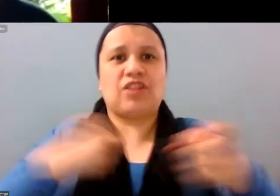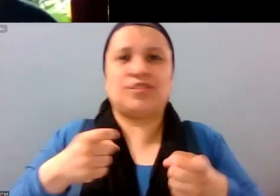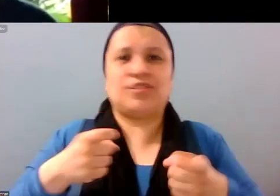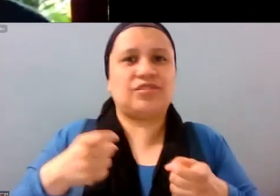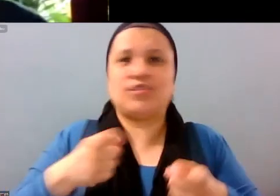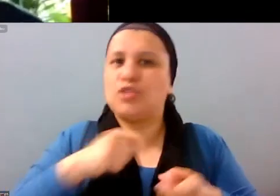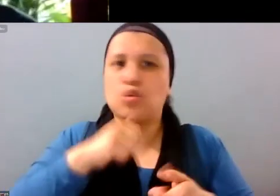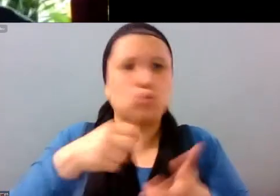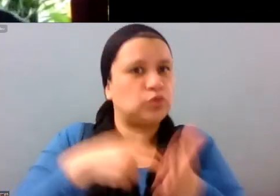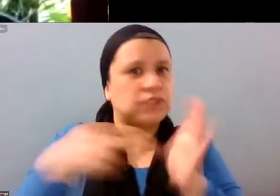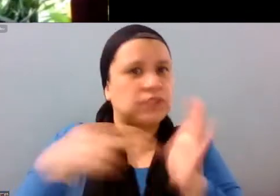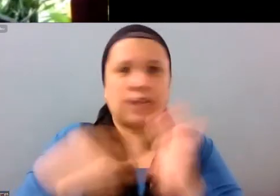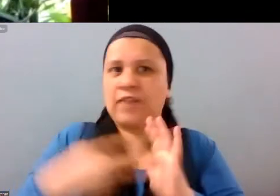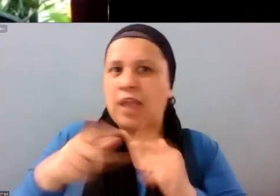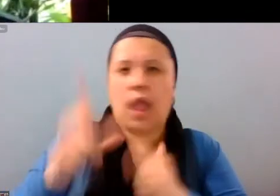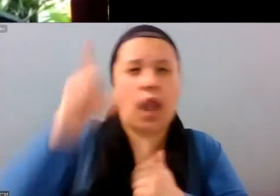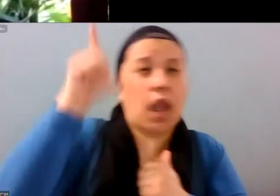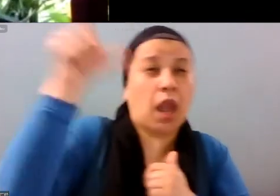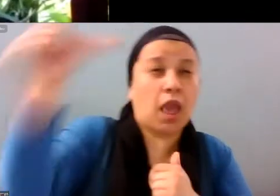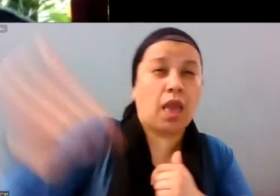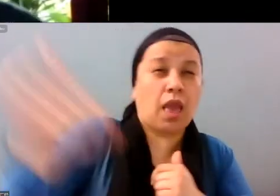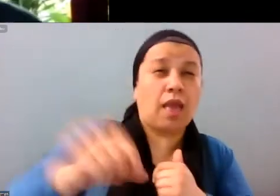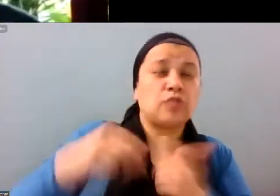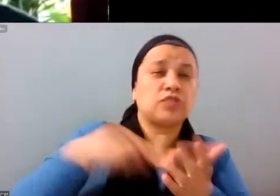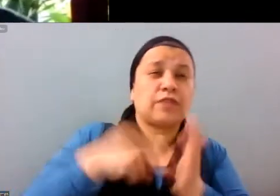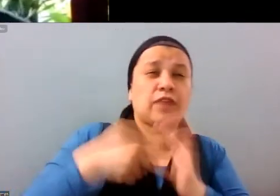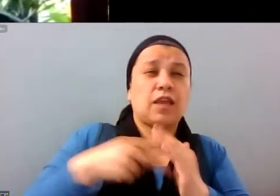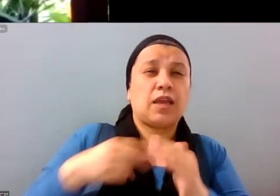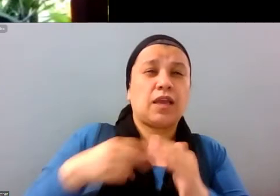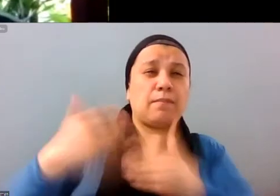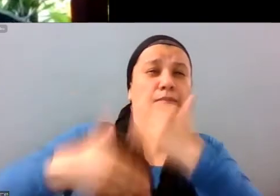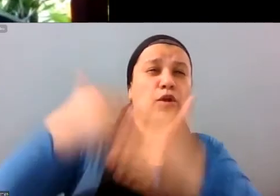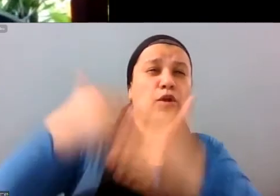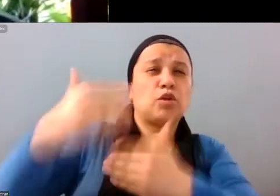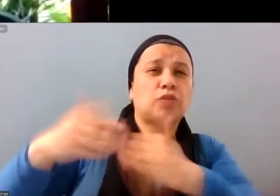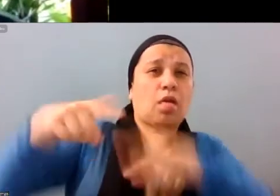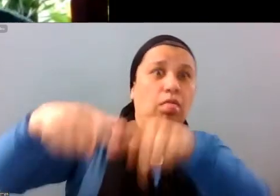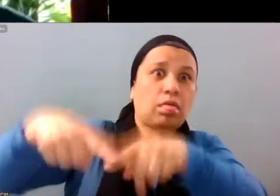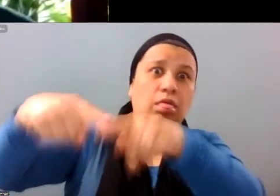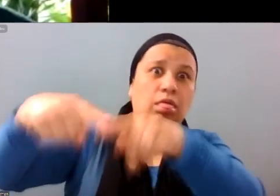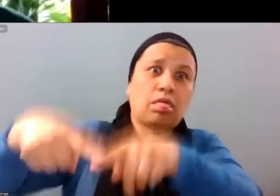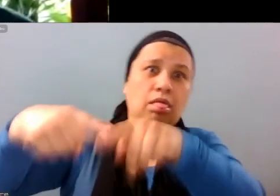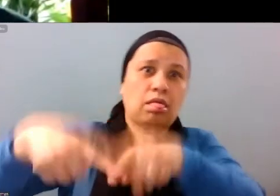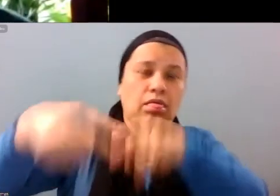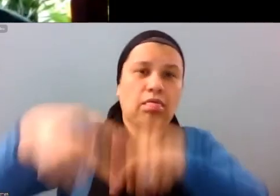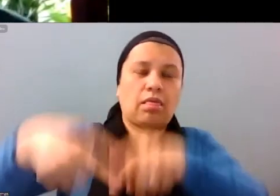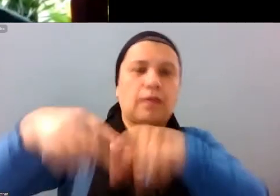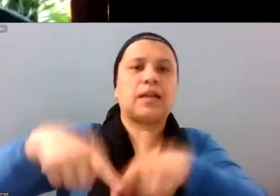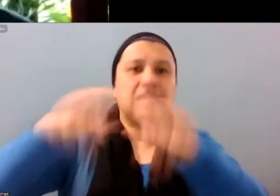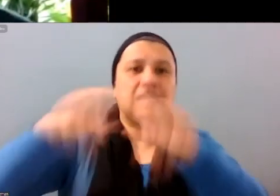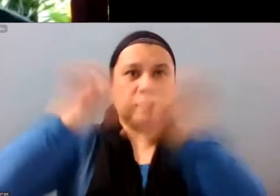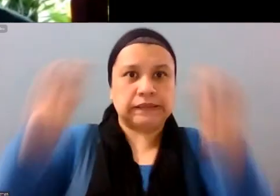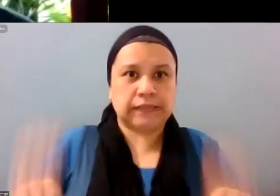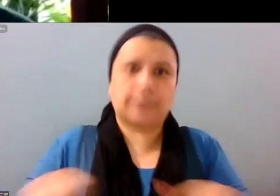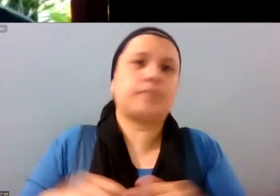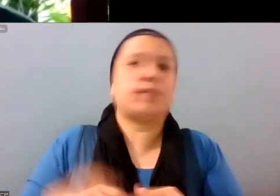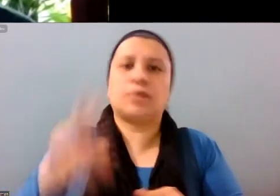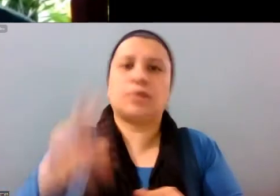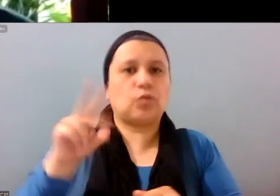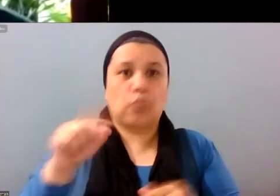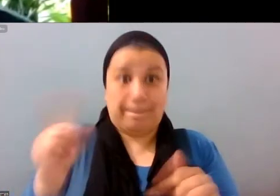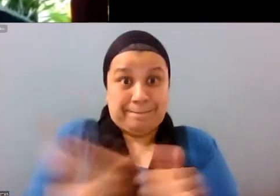lejanía ni de estar en un proceso de dependencia total de los sistemas entonces creo que ese es el primer reto a nivel